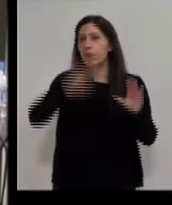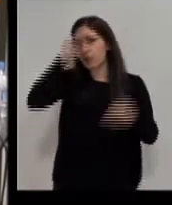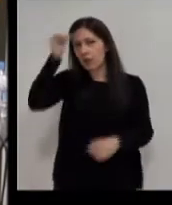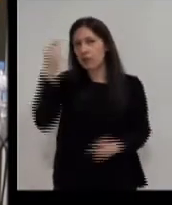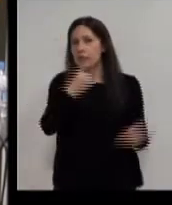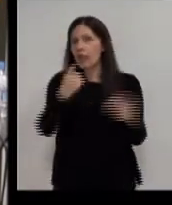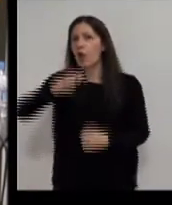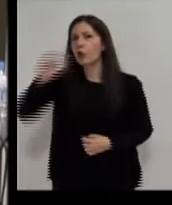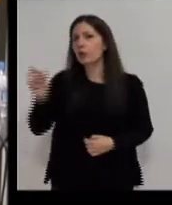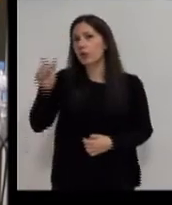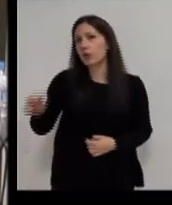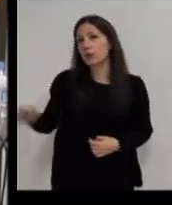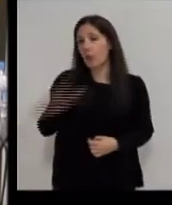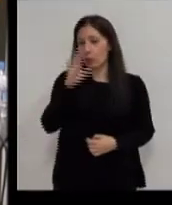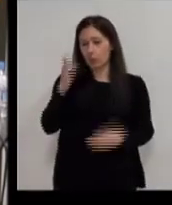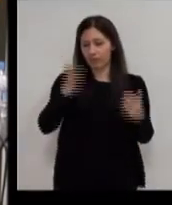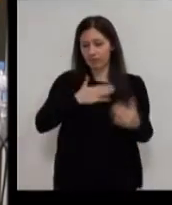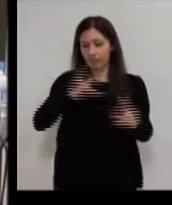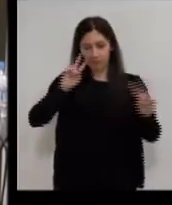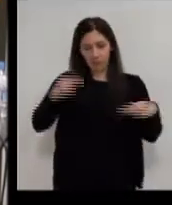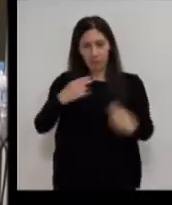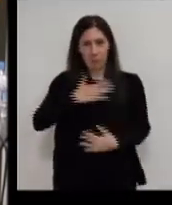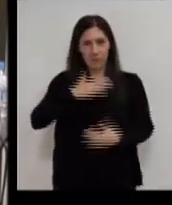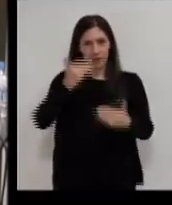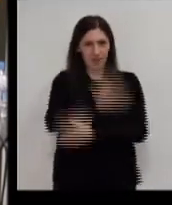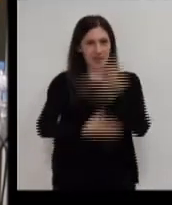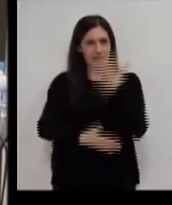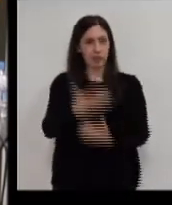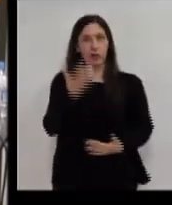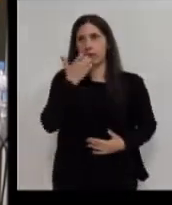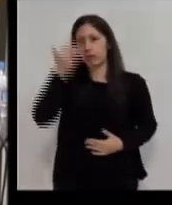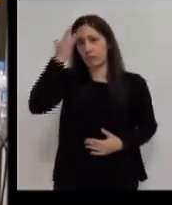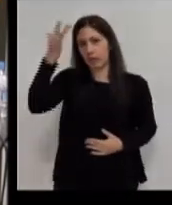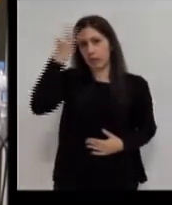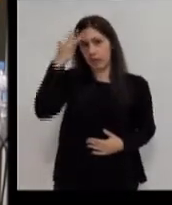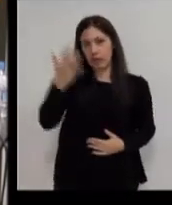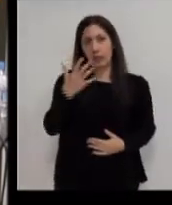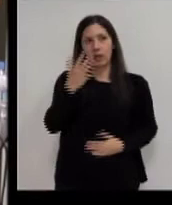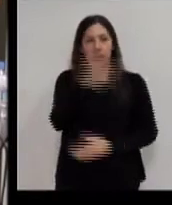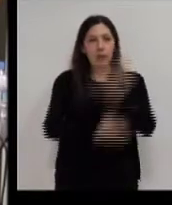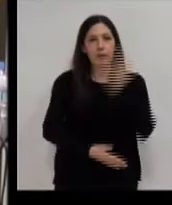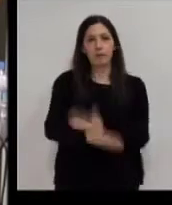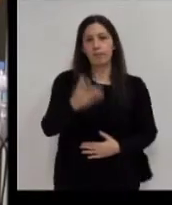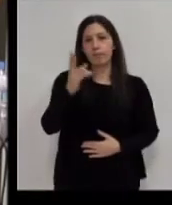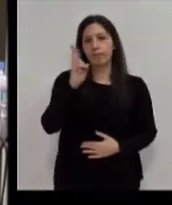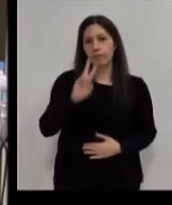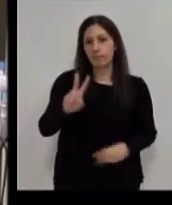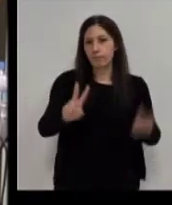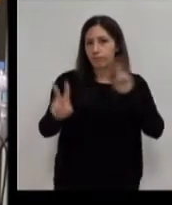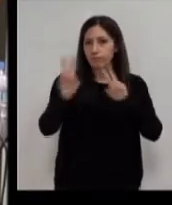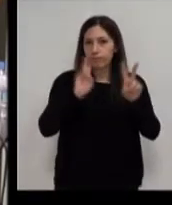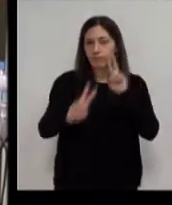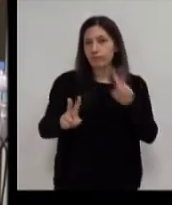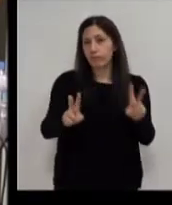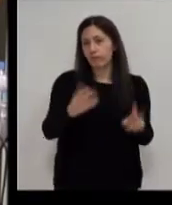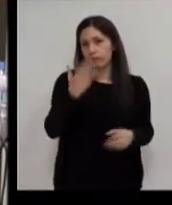muchas veces dejas de ver las necesidades de otras personas porque te centras en tu propia discapacidad. Si tú tienes una discapacidad